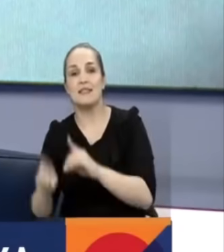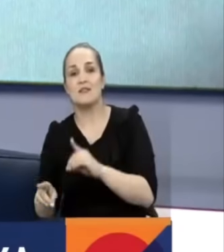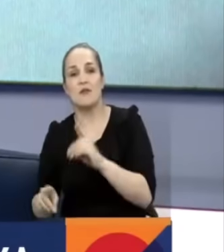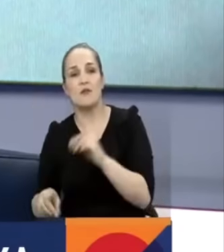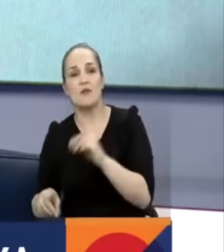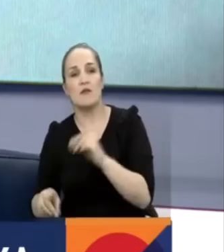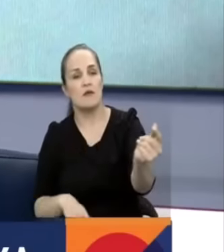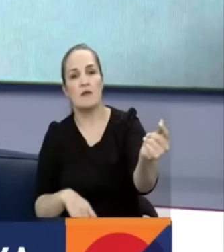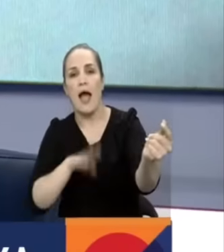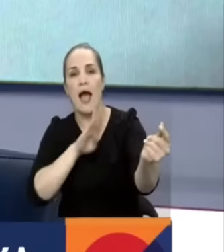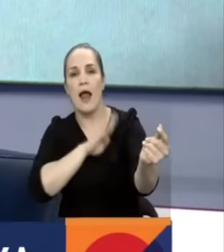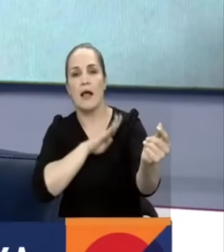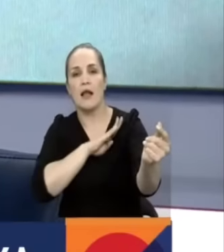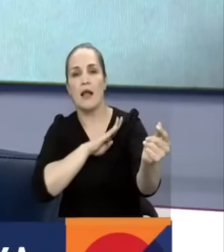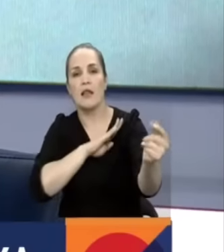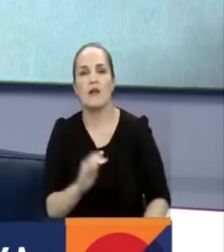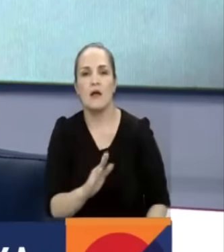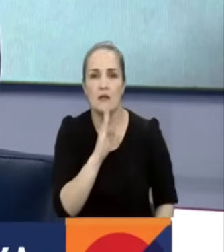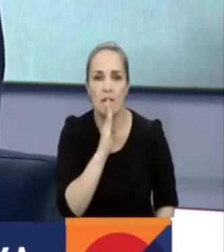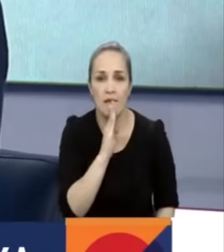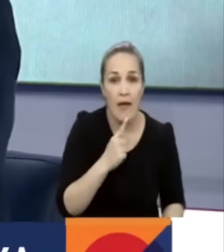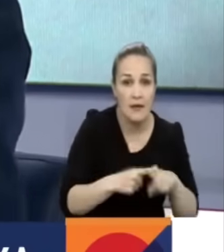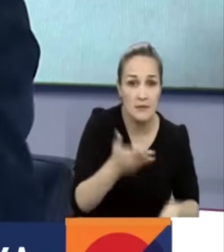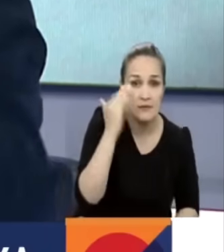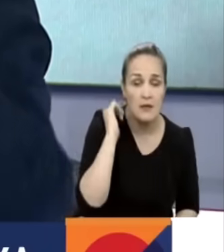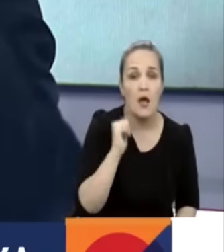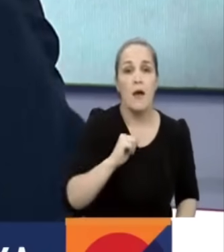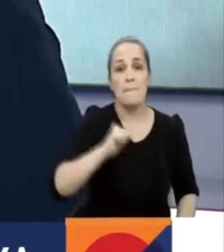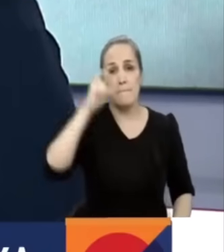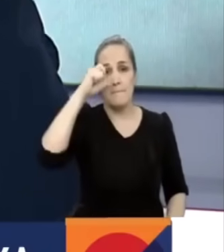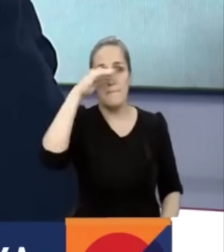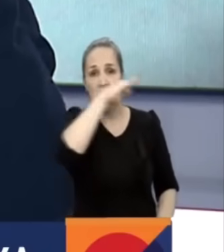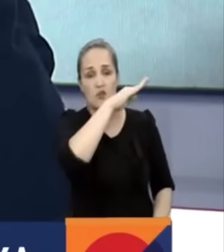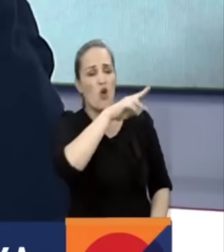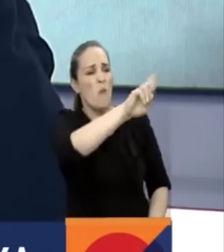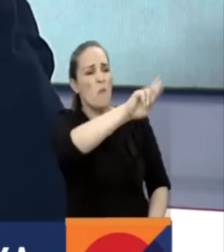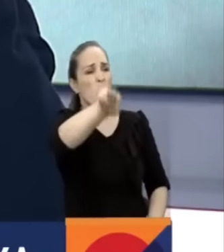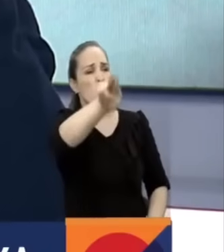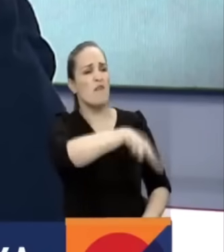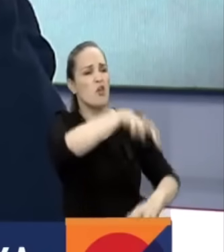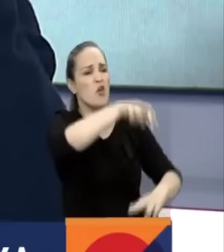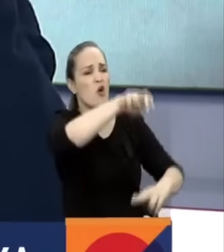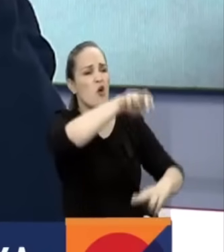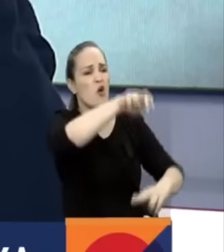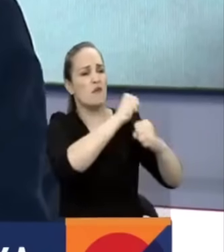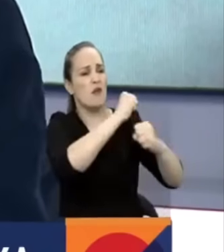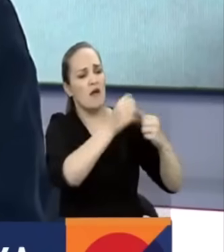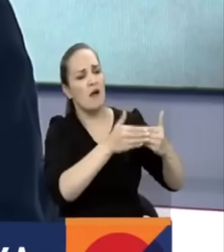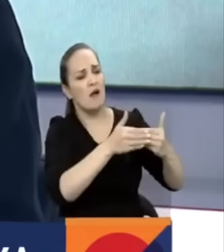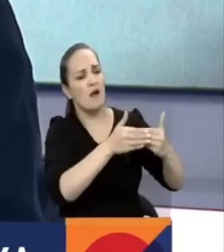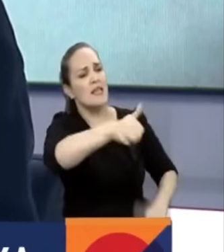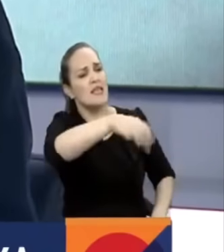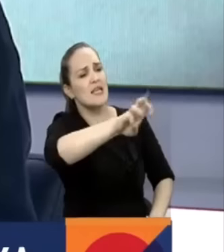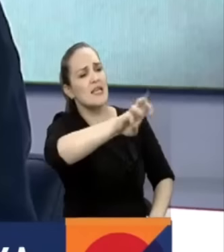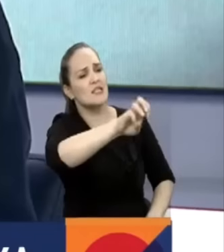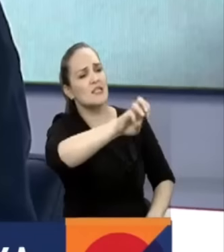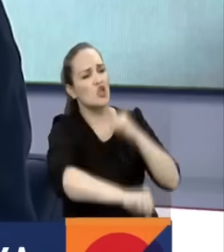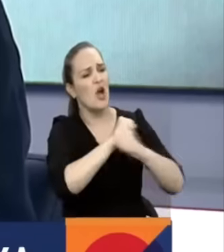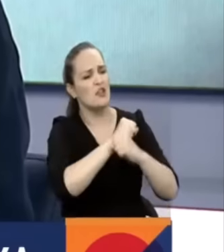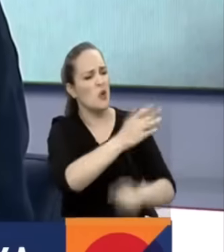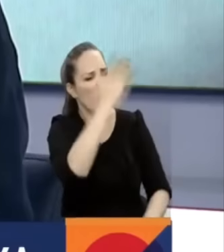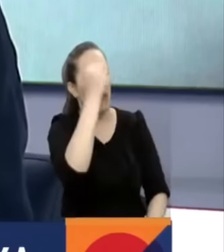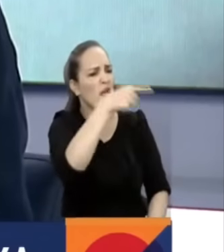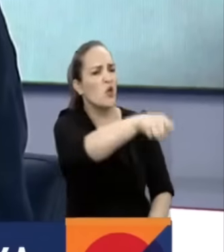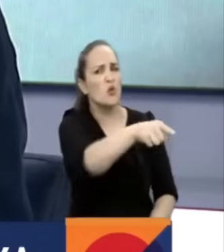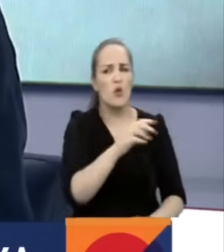al alcalde mayor de Bogotá, Gustavo Petro, y de inhabilitarlo por 18 años por haberle bajado las tarifas